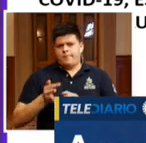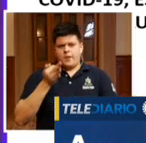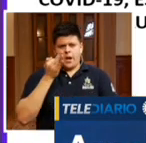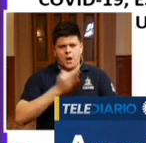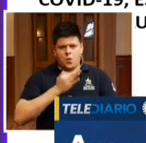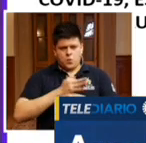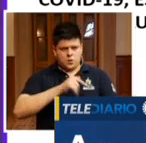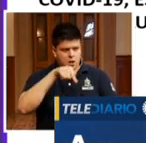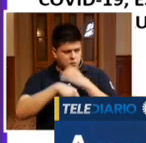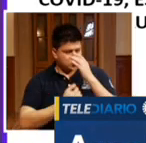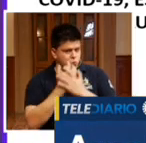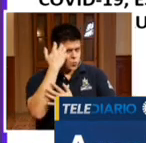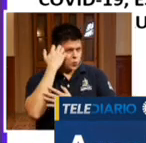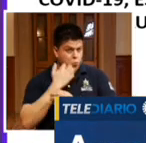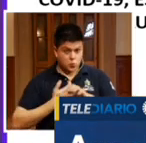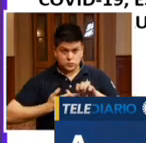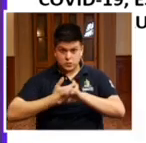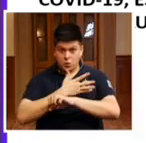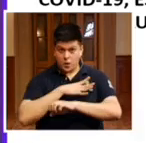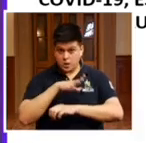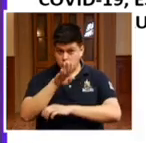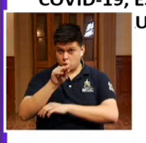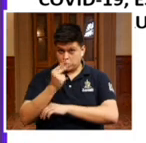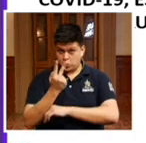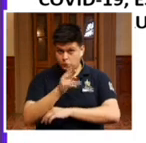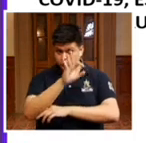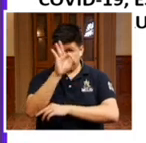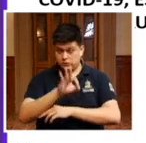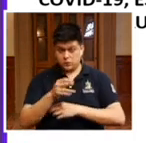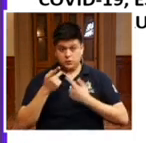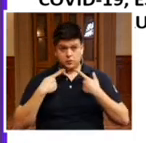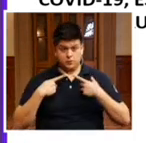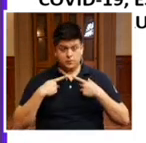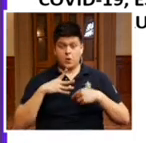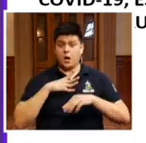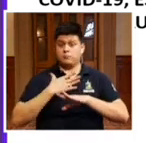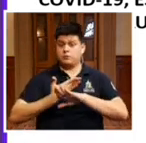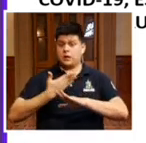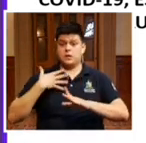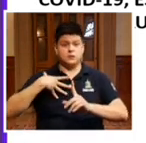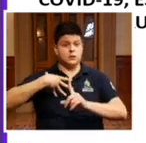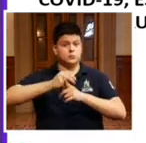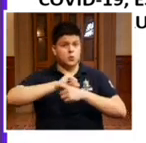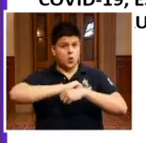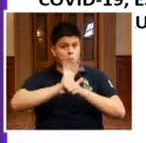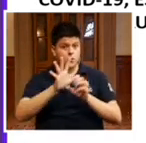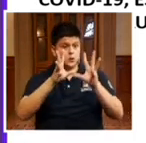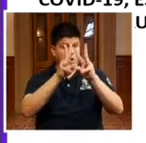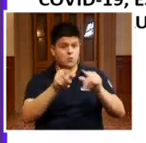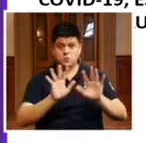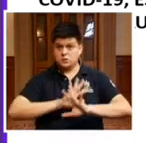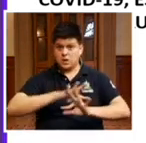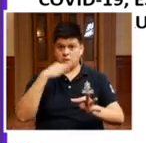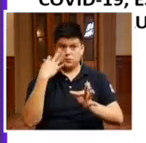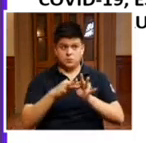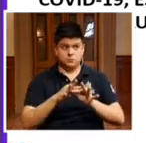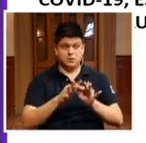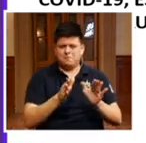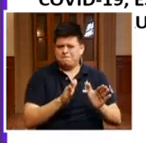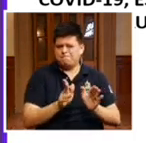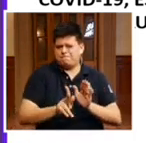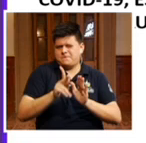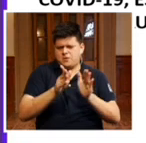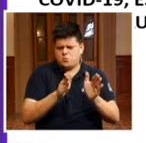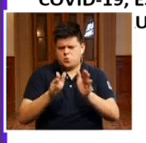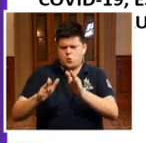Actualmente en el estado de Nuevo León, el 92% de las personas que han tenido COVID-19 se han recuperado. Hay un 8%